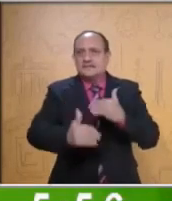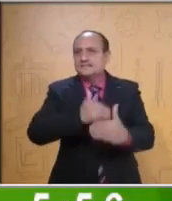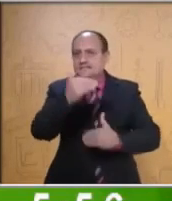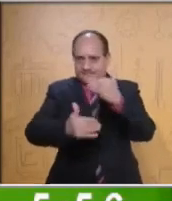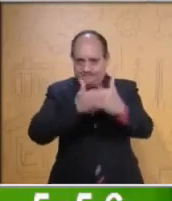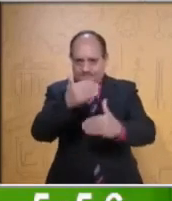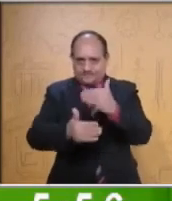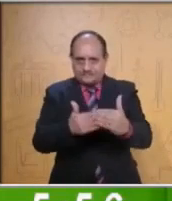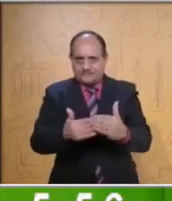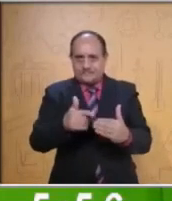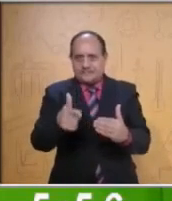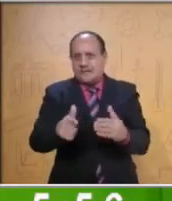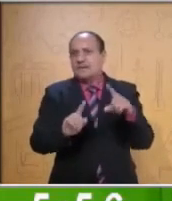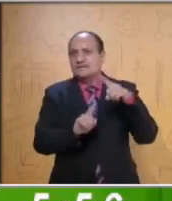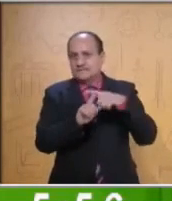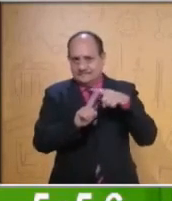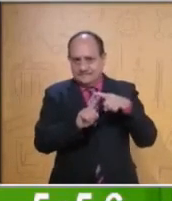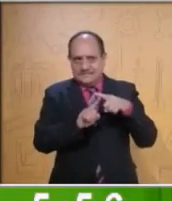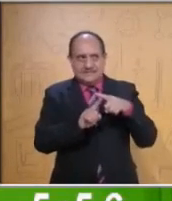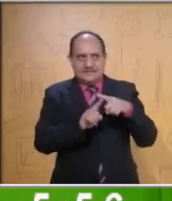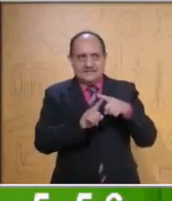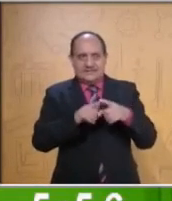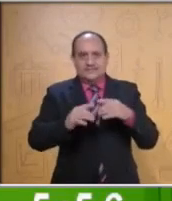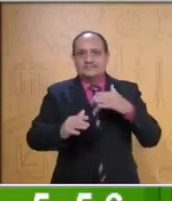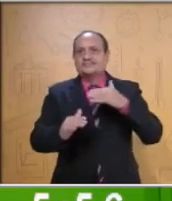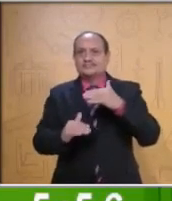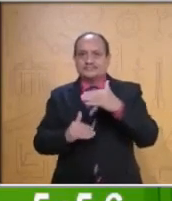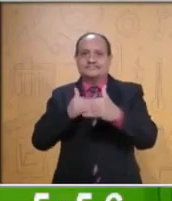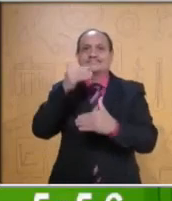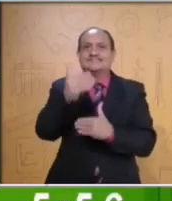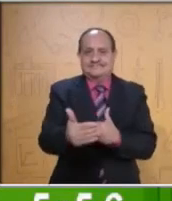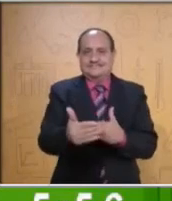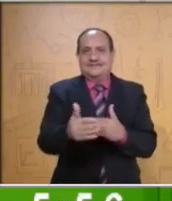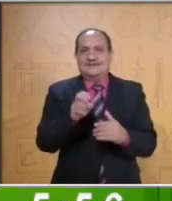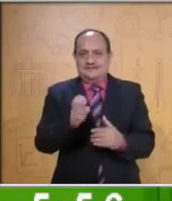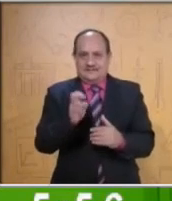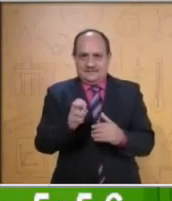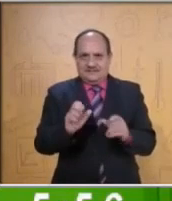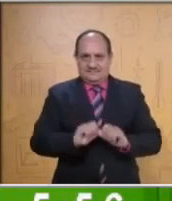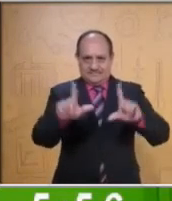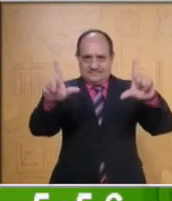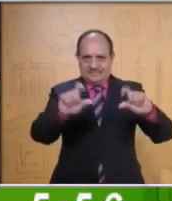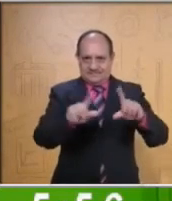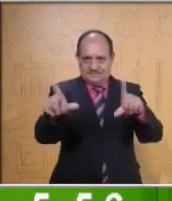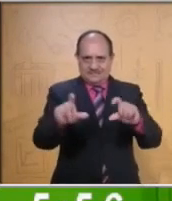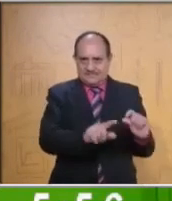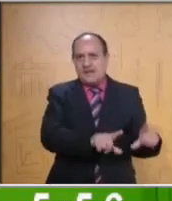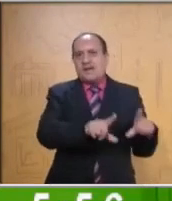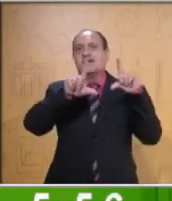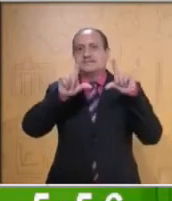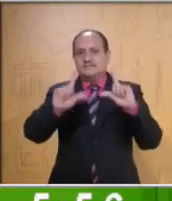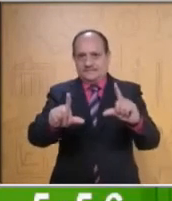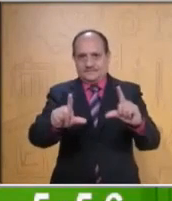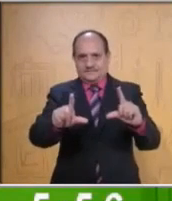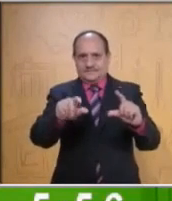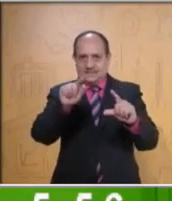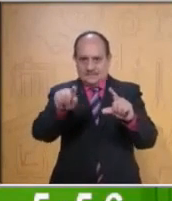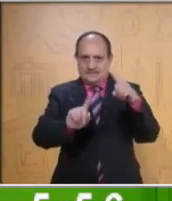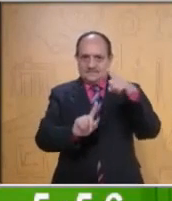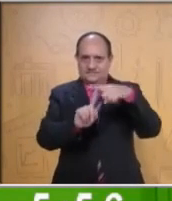avanzando en la tarea. Me voy a saltar esta parte, ¿sí? Que vamos a ver el día de mañana. Y me voy a ir a la